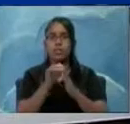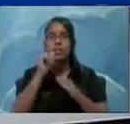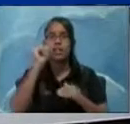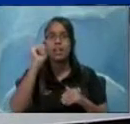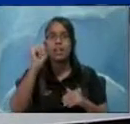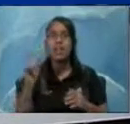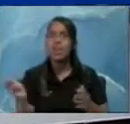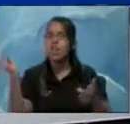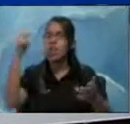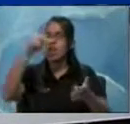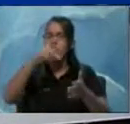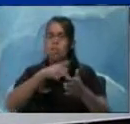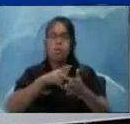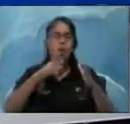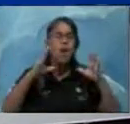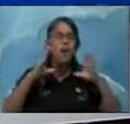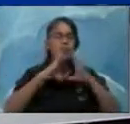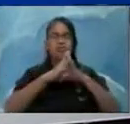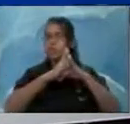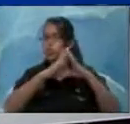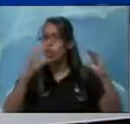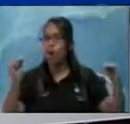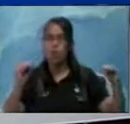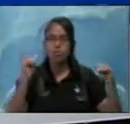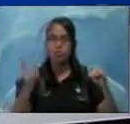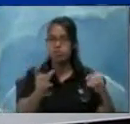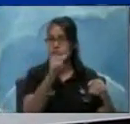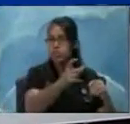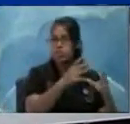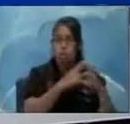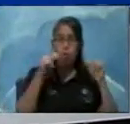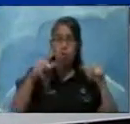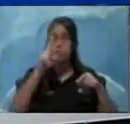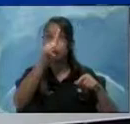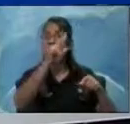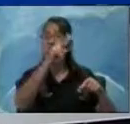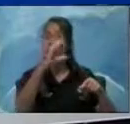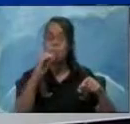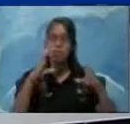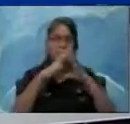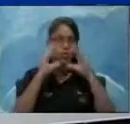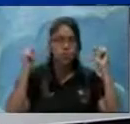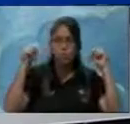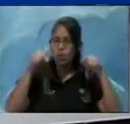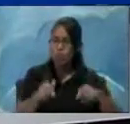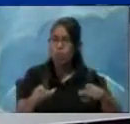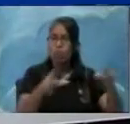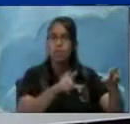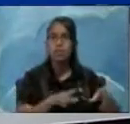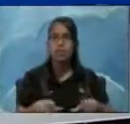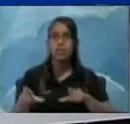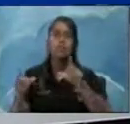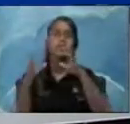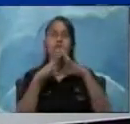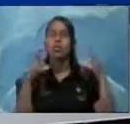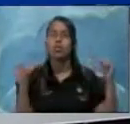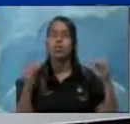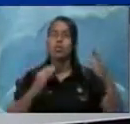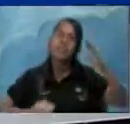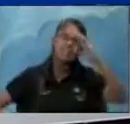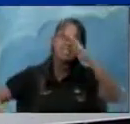fueron todos y fueron todos todos todos todos todos